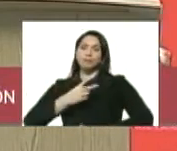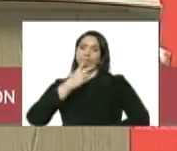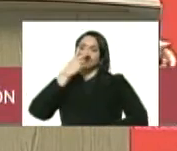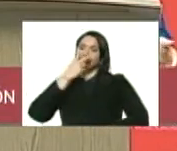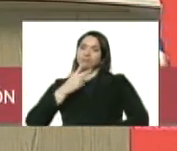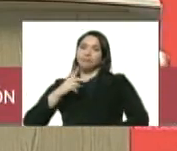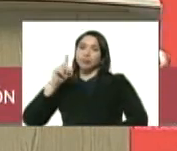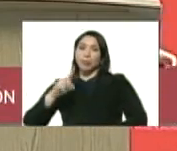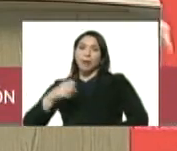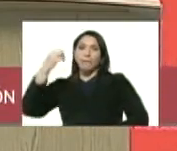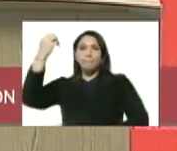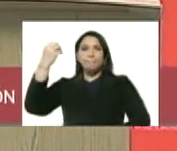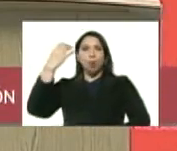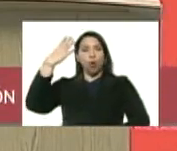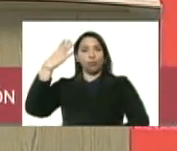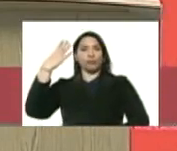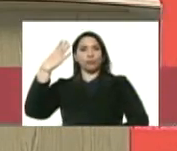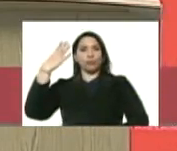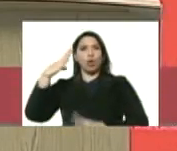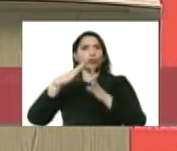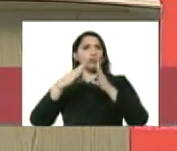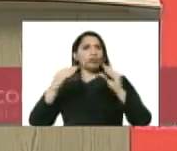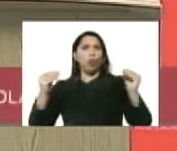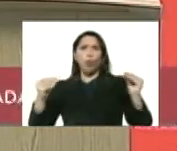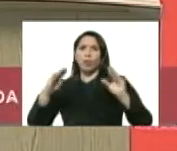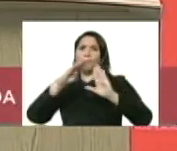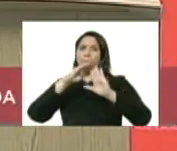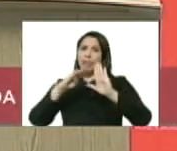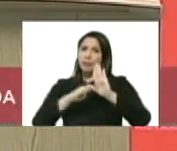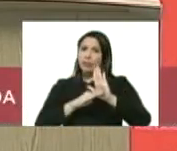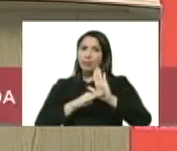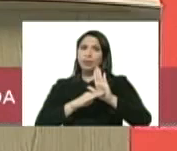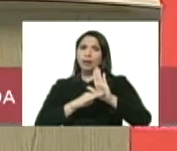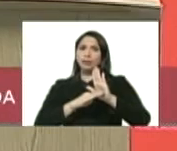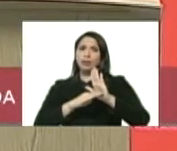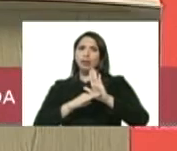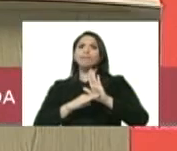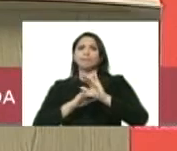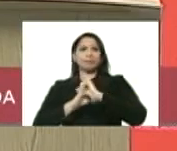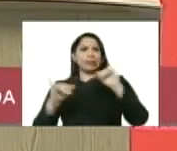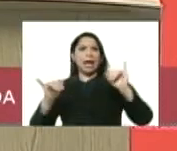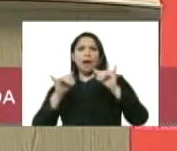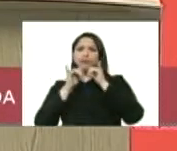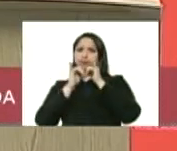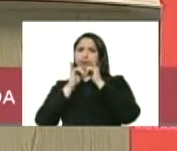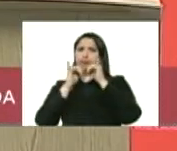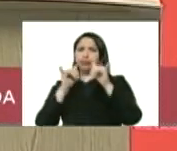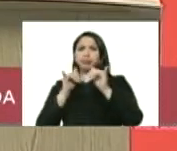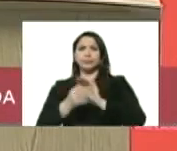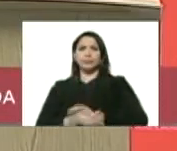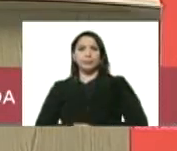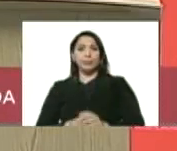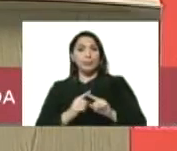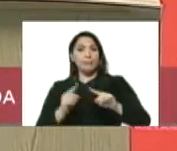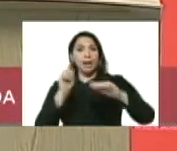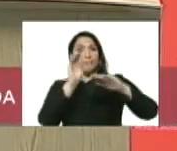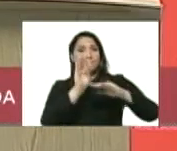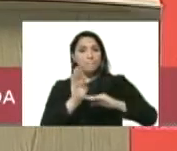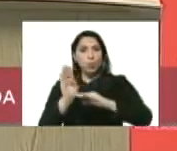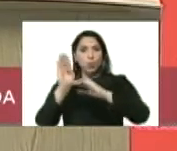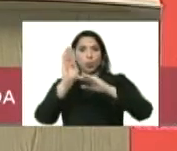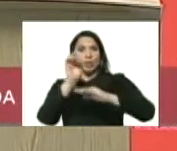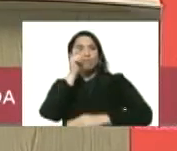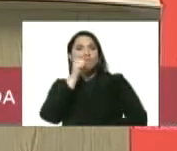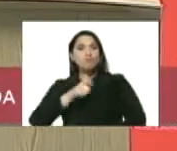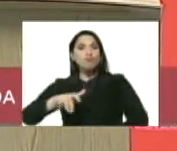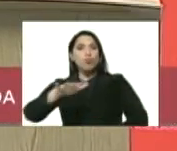a exponerse al sol. Todas las medidas que se han venido anunciando han sido para proteger al